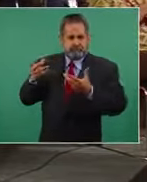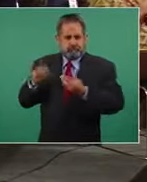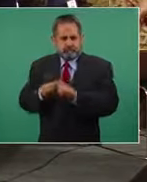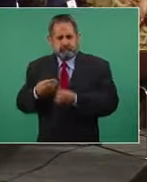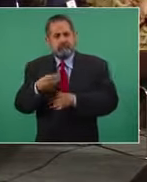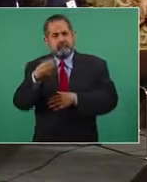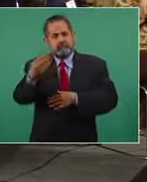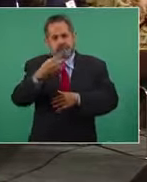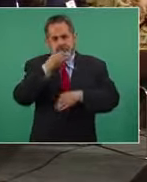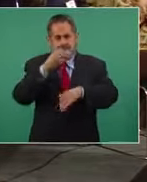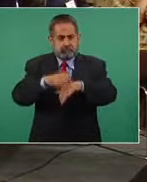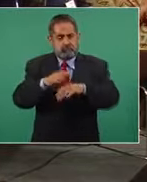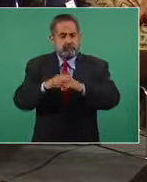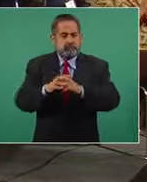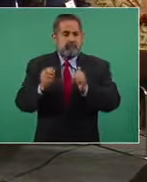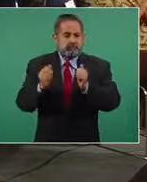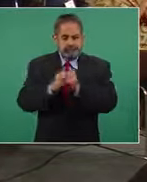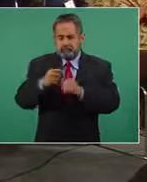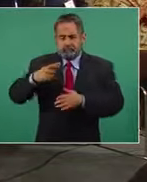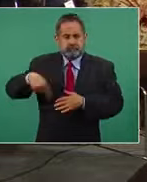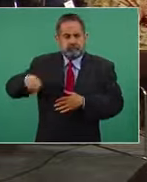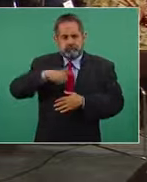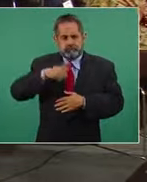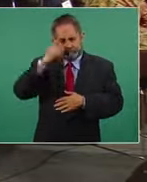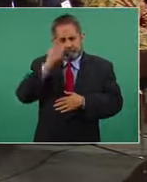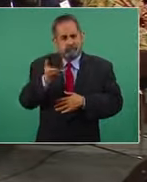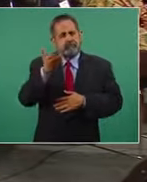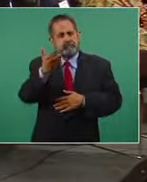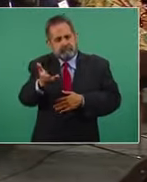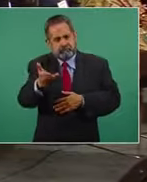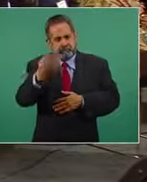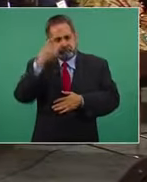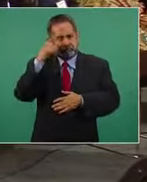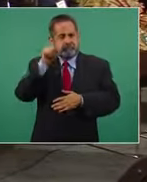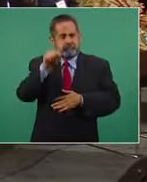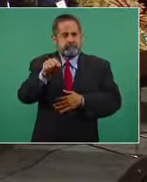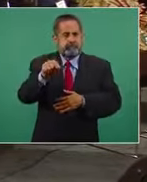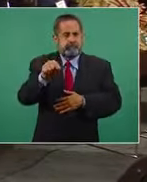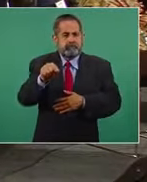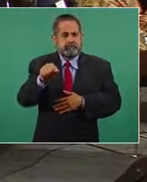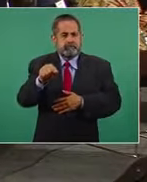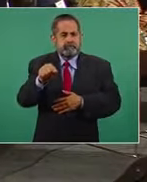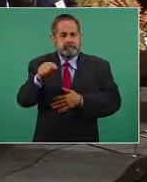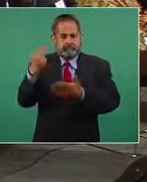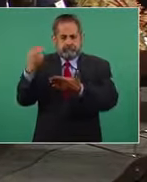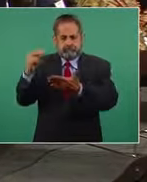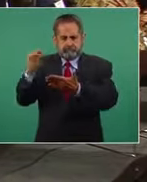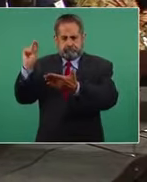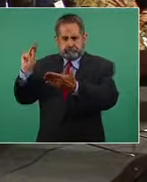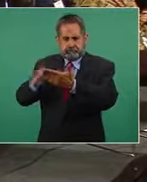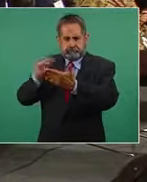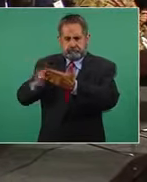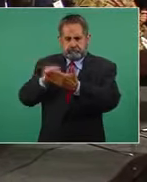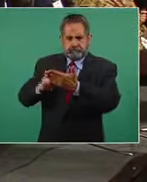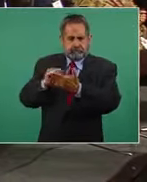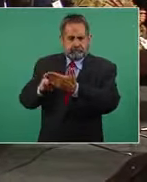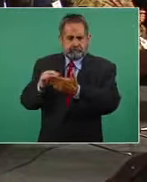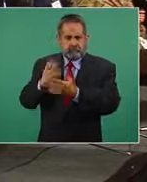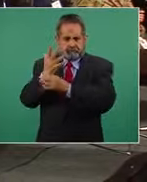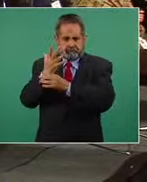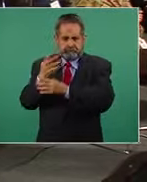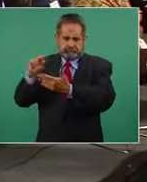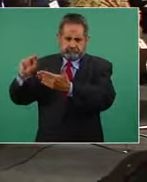este mensaje, como es de acuerdo a la petición de ellos, querían que poner sus nombres a letra, a